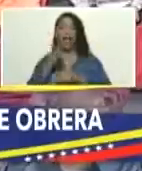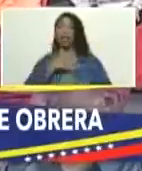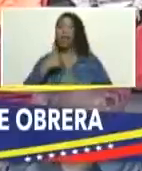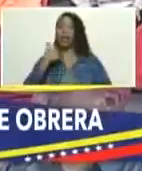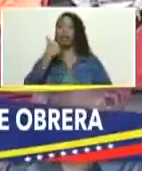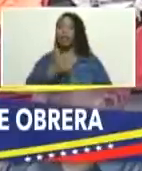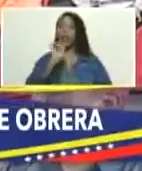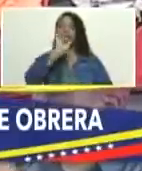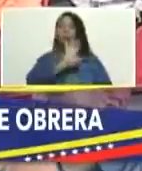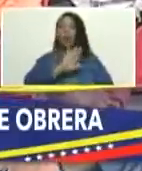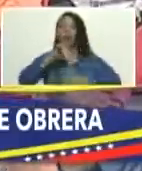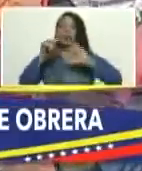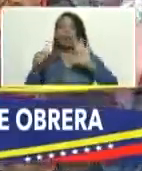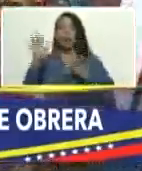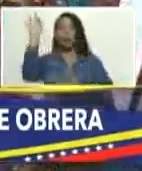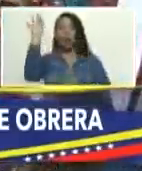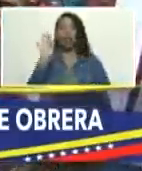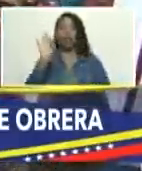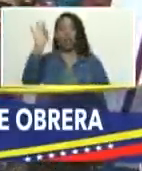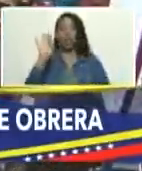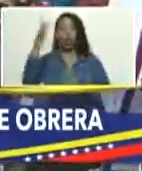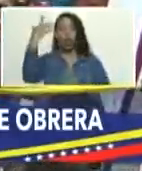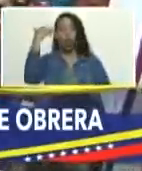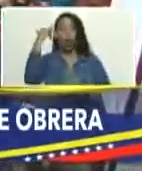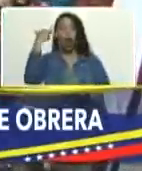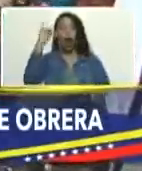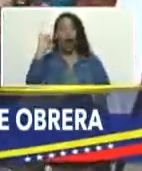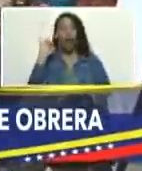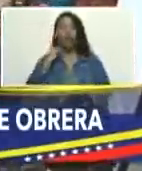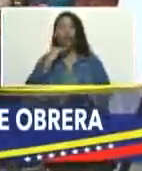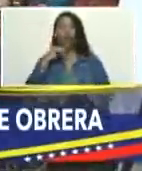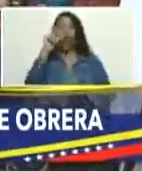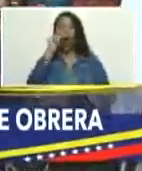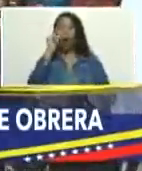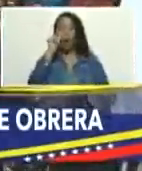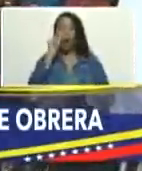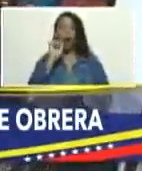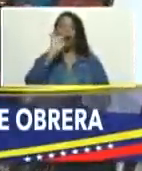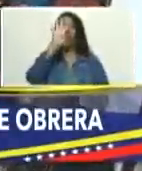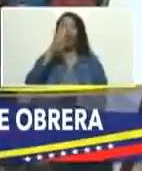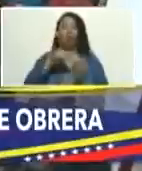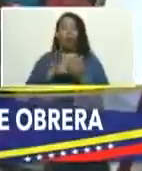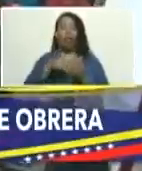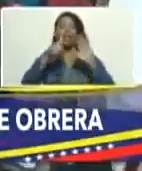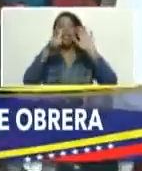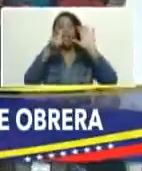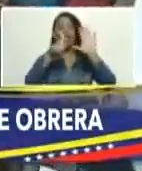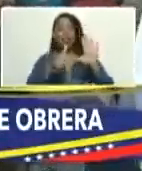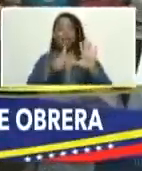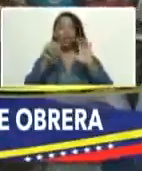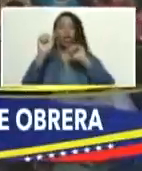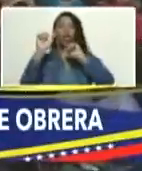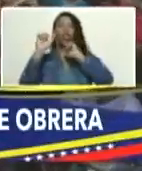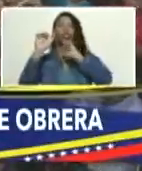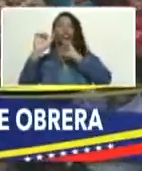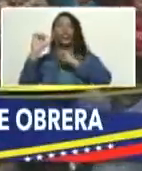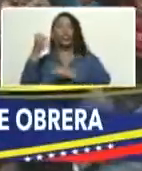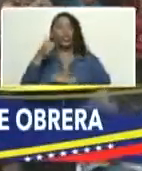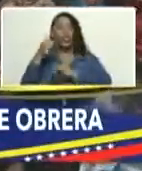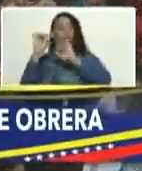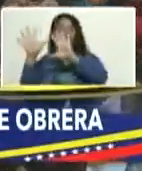un 56% son hombres, y 4.610, es decir,